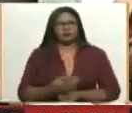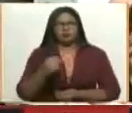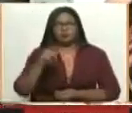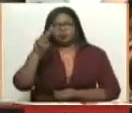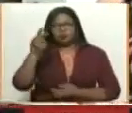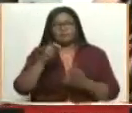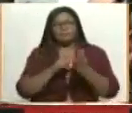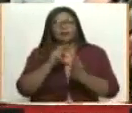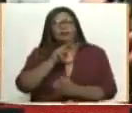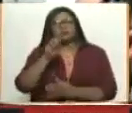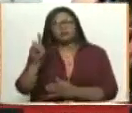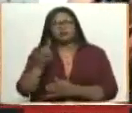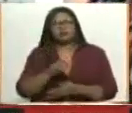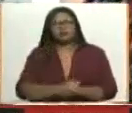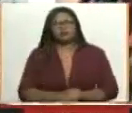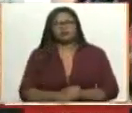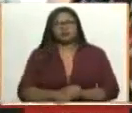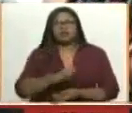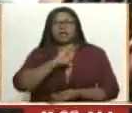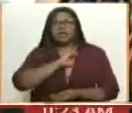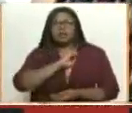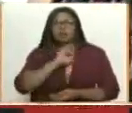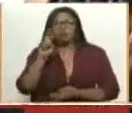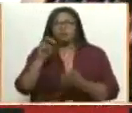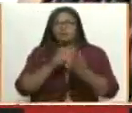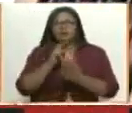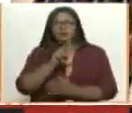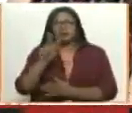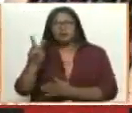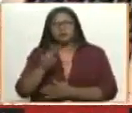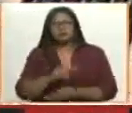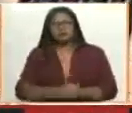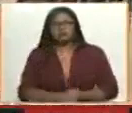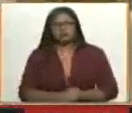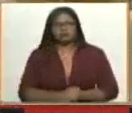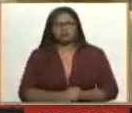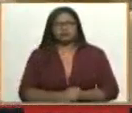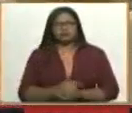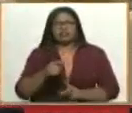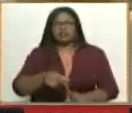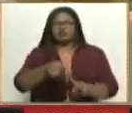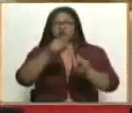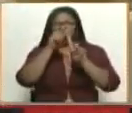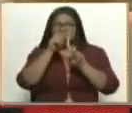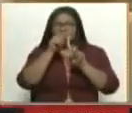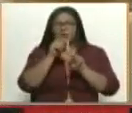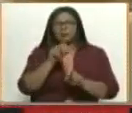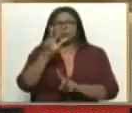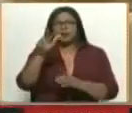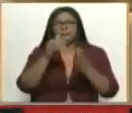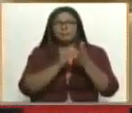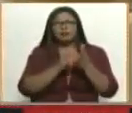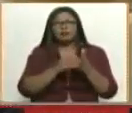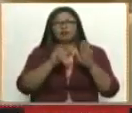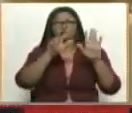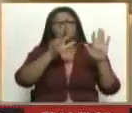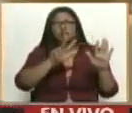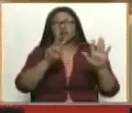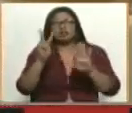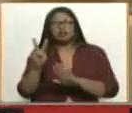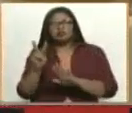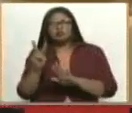2021 y enero del 2022 se escogieron 3.082